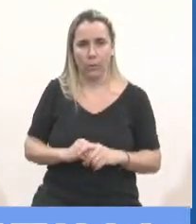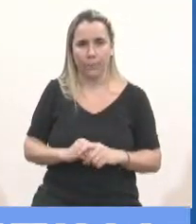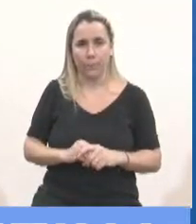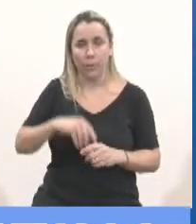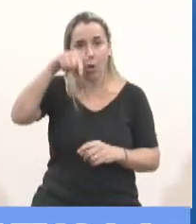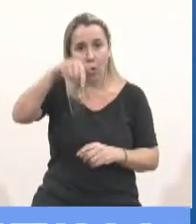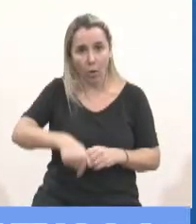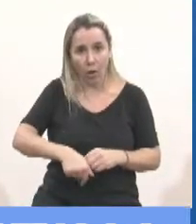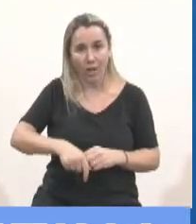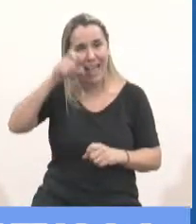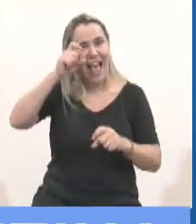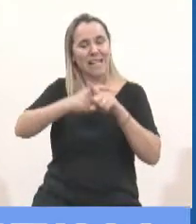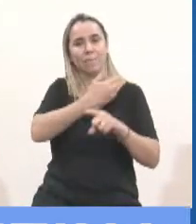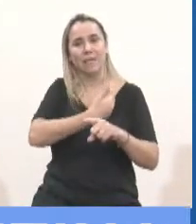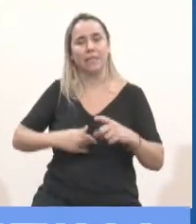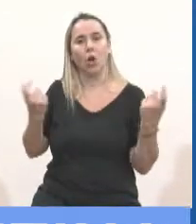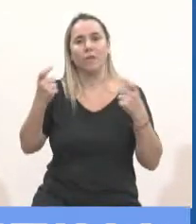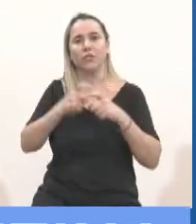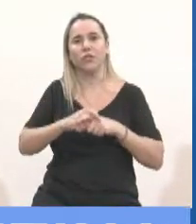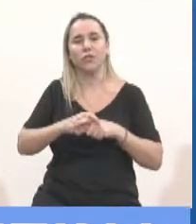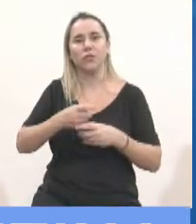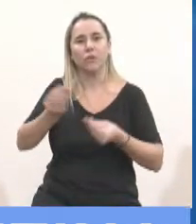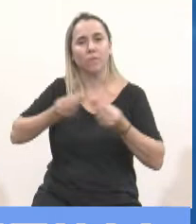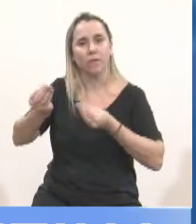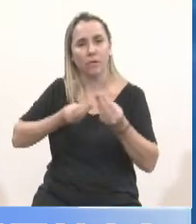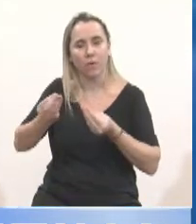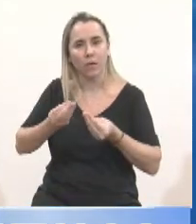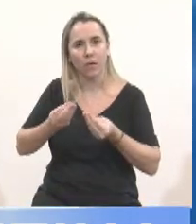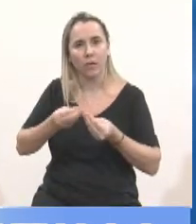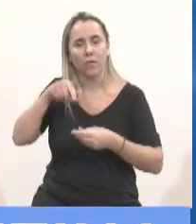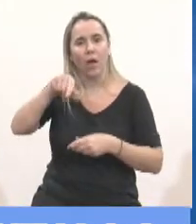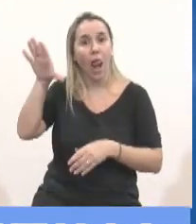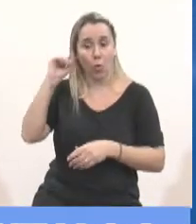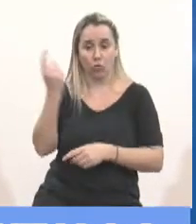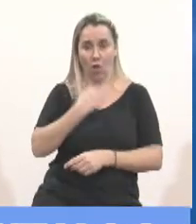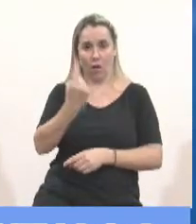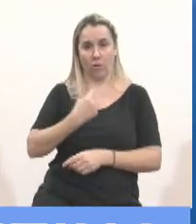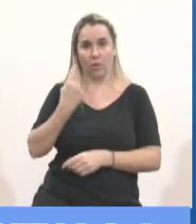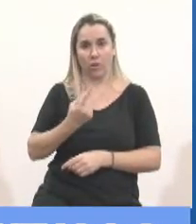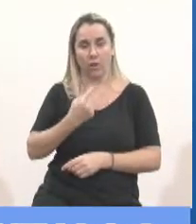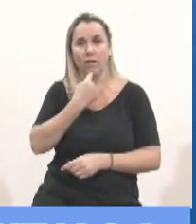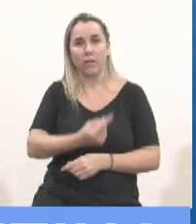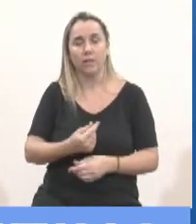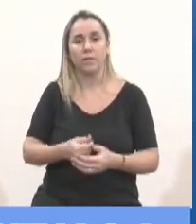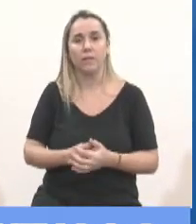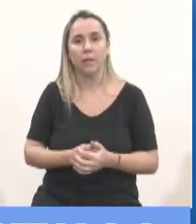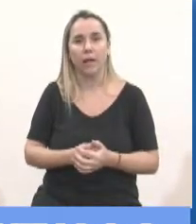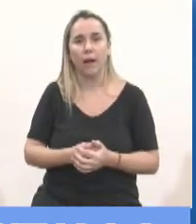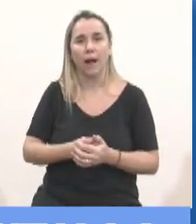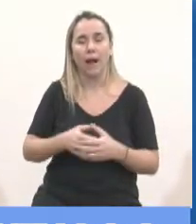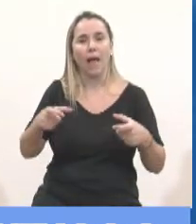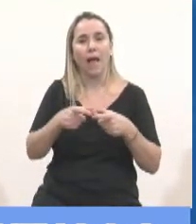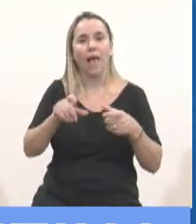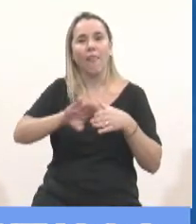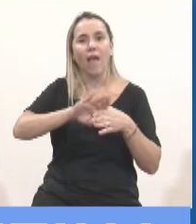Hoy, senador, expresidente de la Comisión de Presupuestos. Y él nos escuchó a nosotros. Cuando hacíamos la comisión de la deuda,